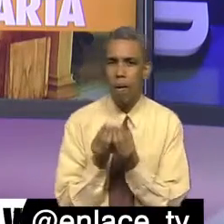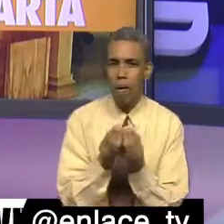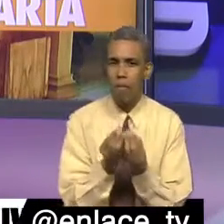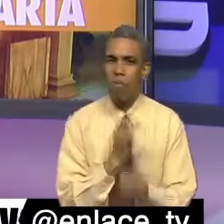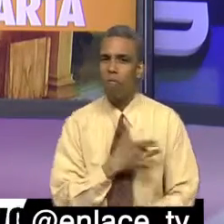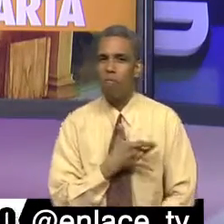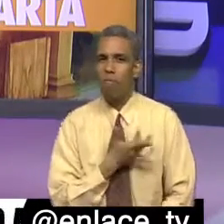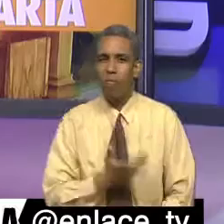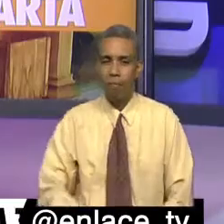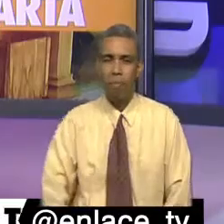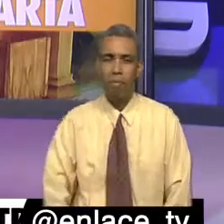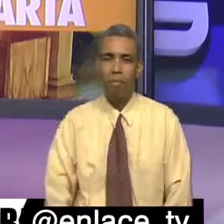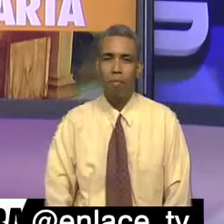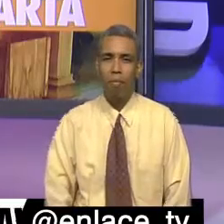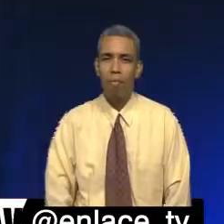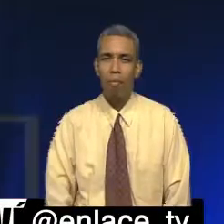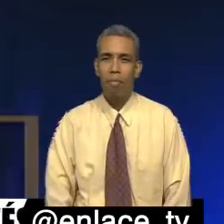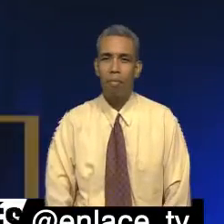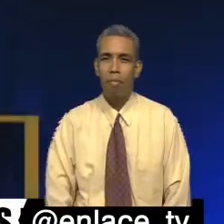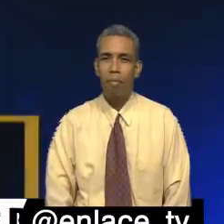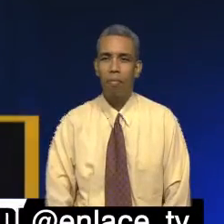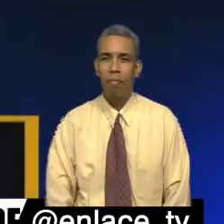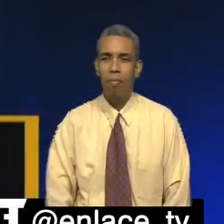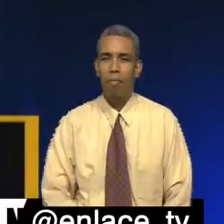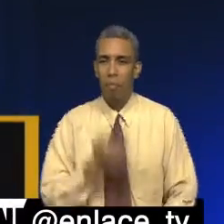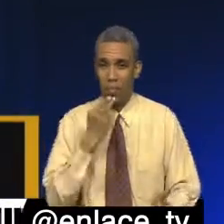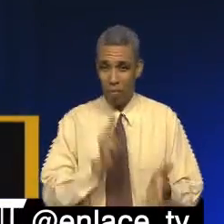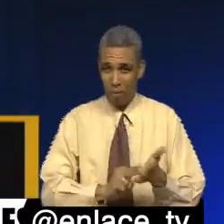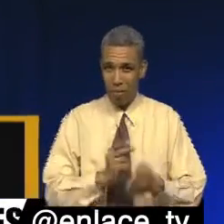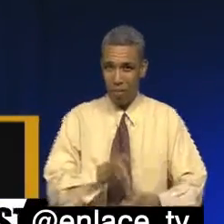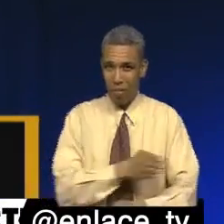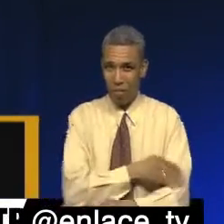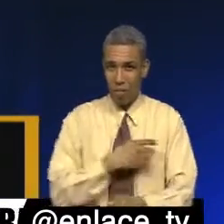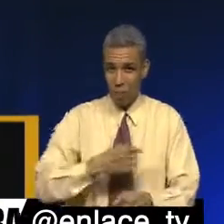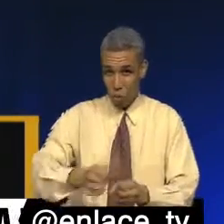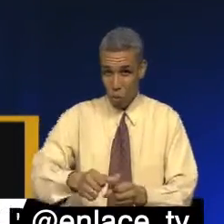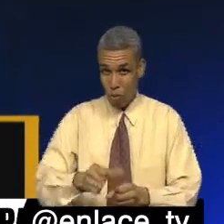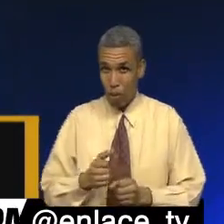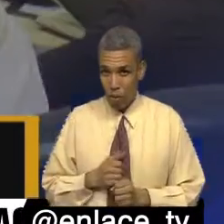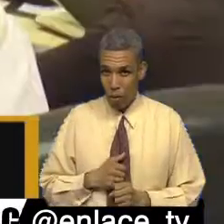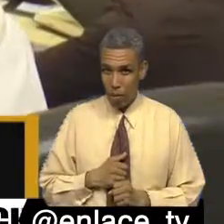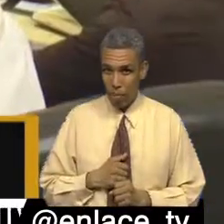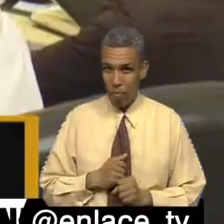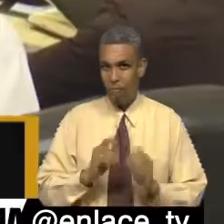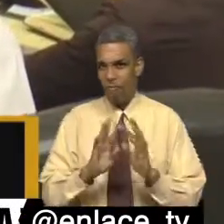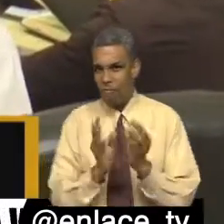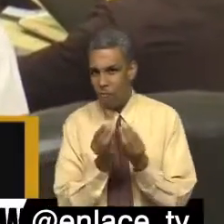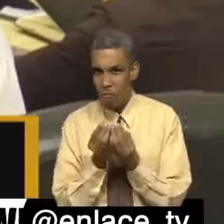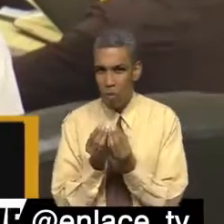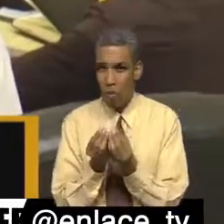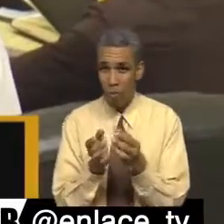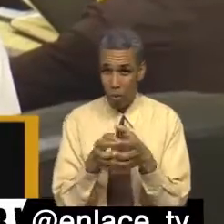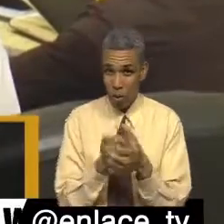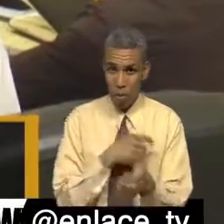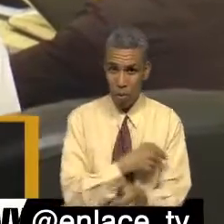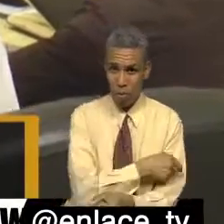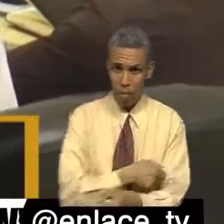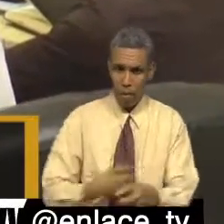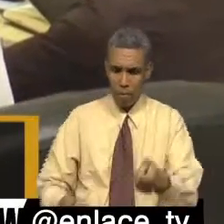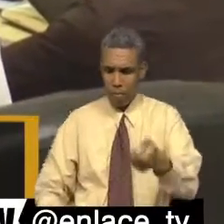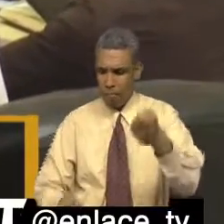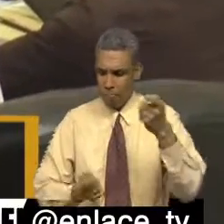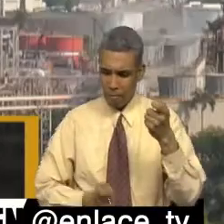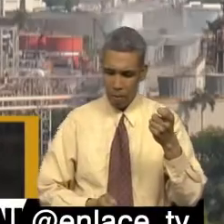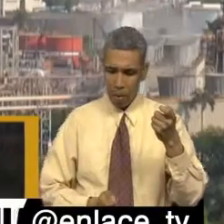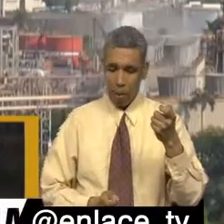Barranca Bermeja. Frente a la carta enviada por Ecopetrol, para los que hacen parte del Comité Cívico, les preocupa la respuesta de la estatal